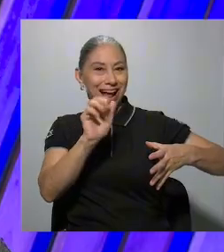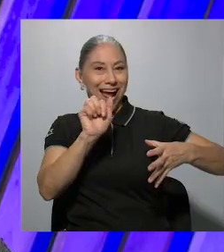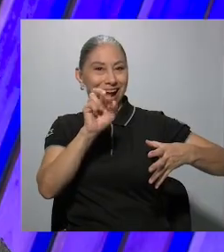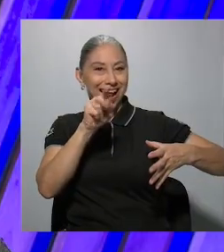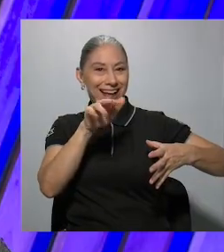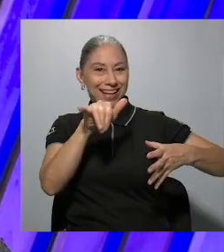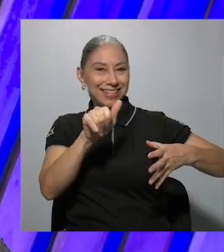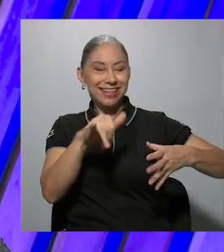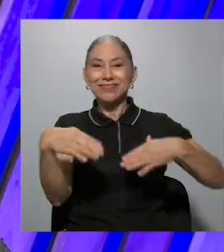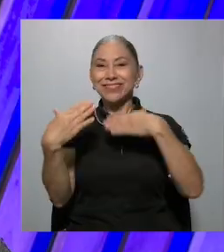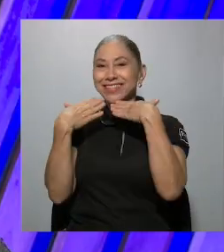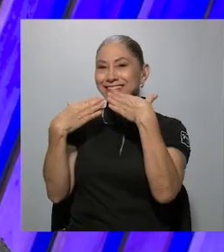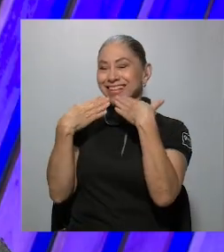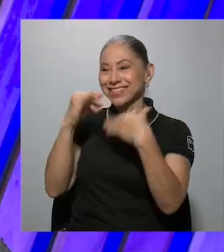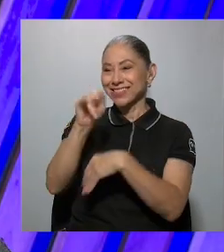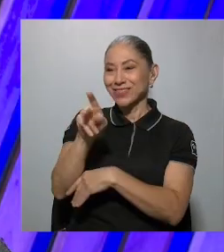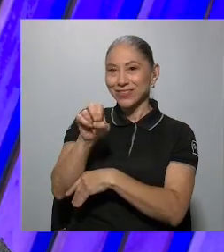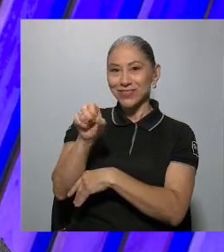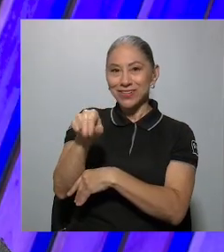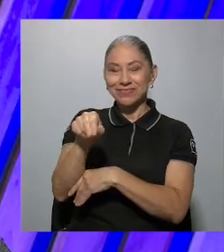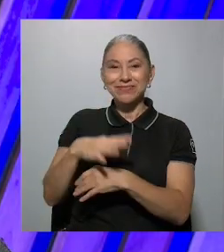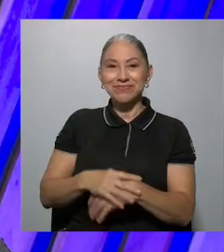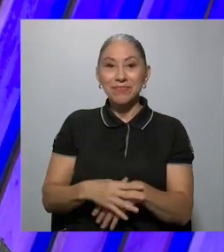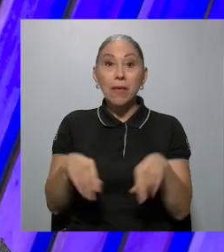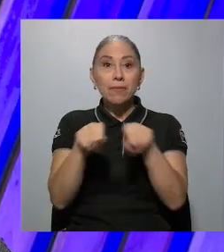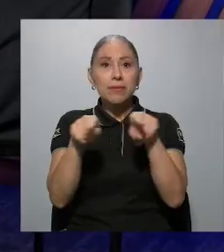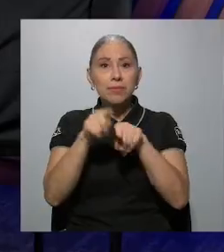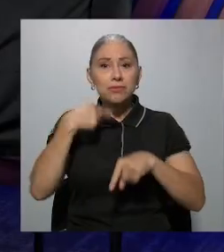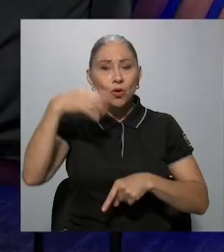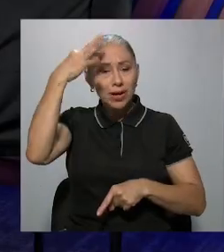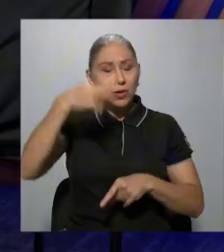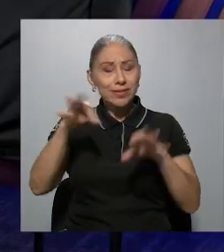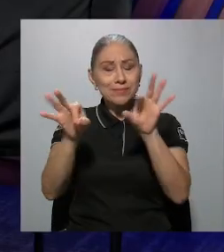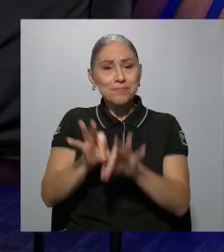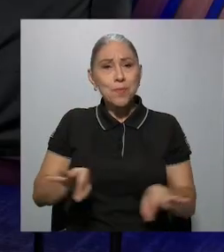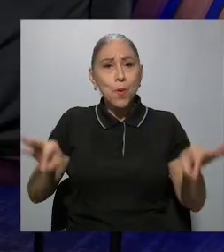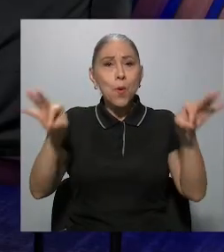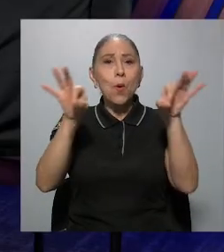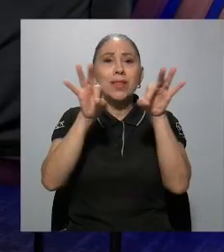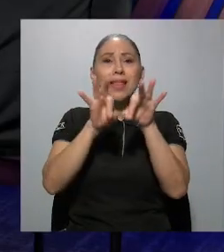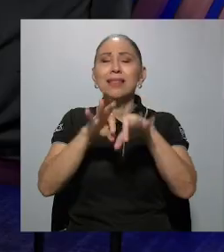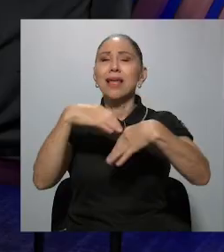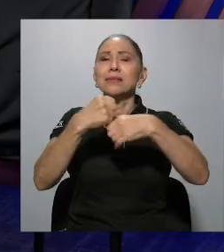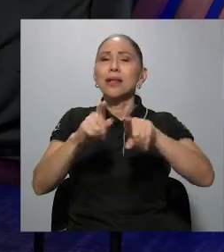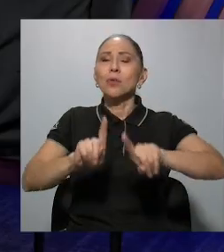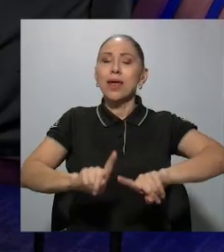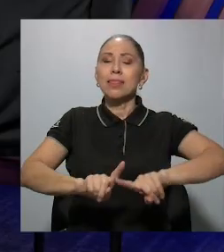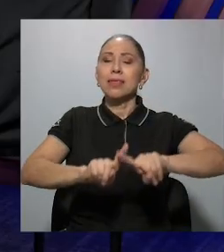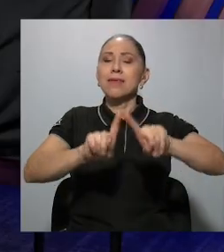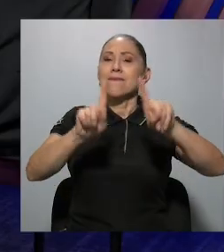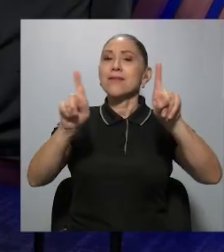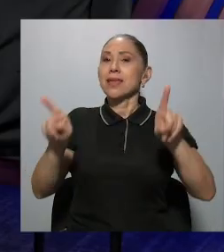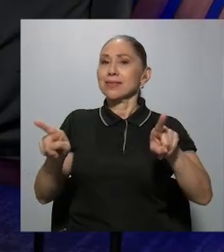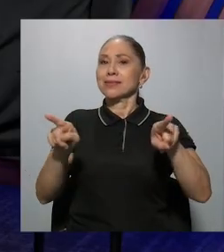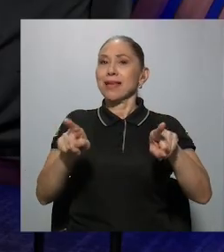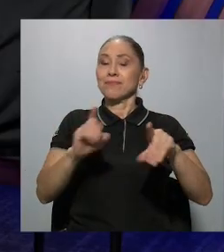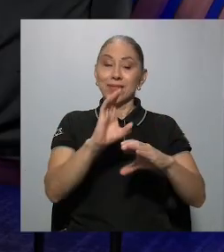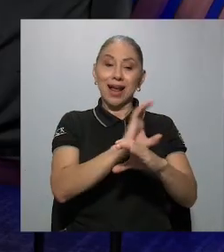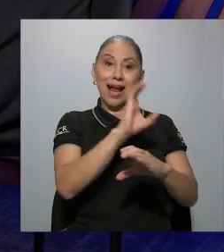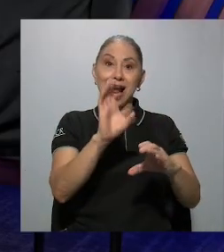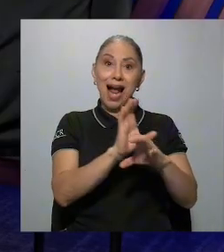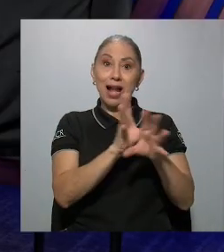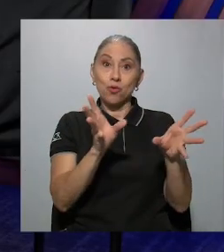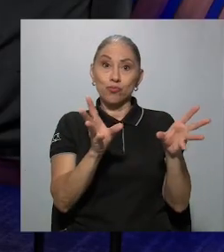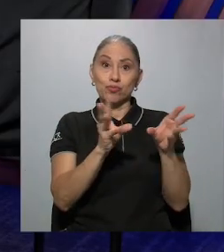doña Olga Araya. Gracias, don Juan. También creo que es importante hacer una